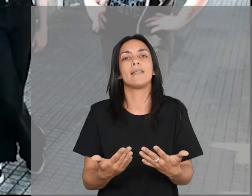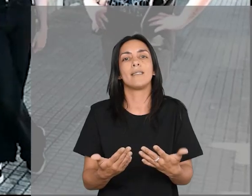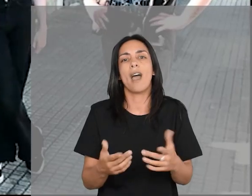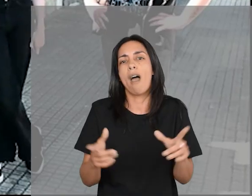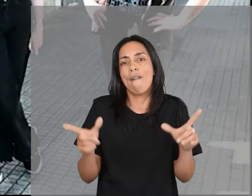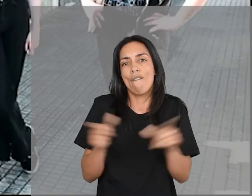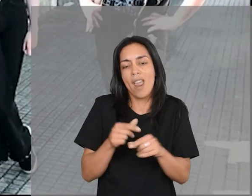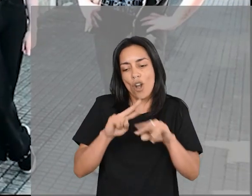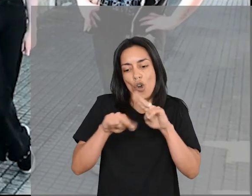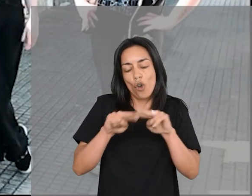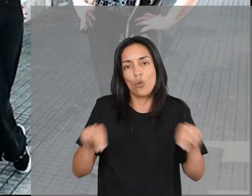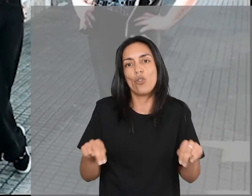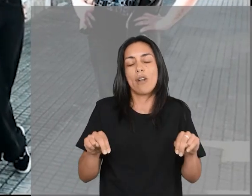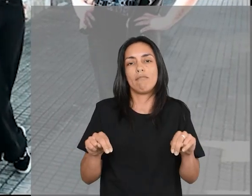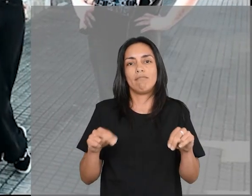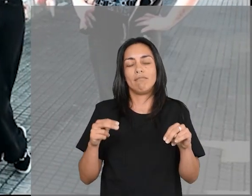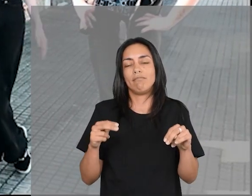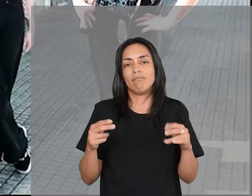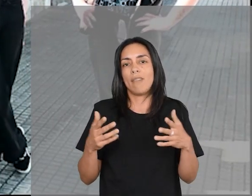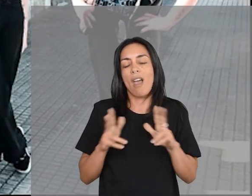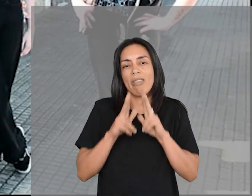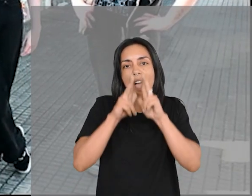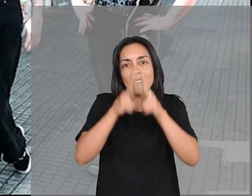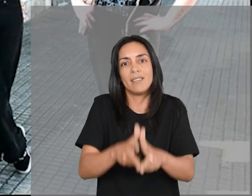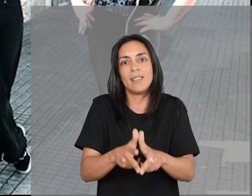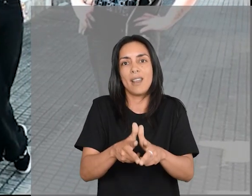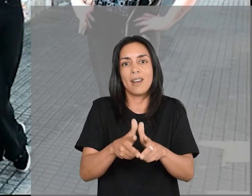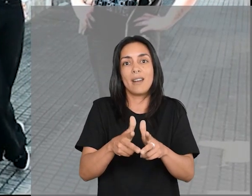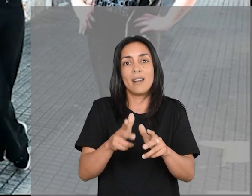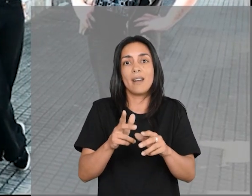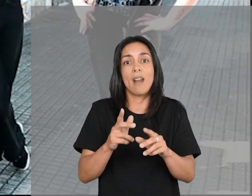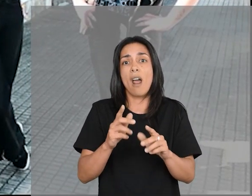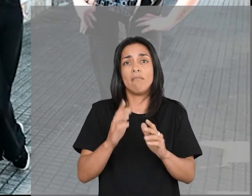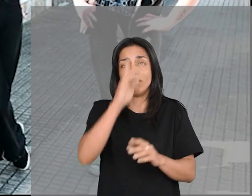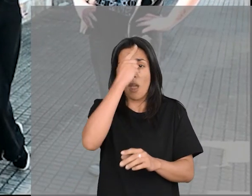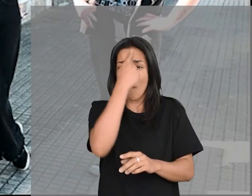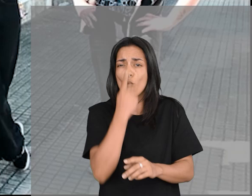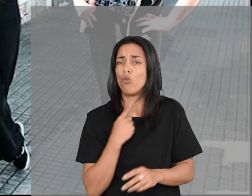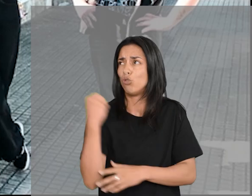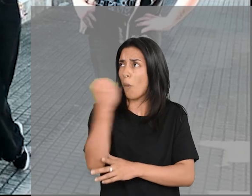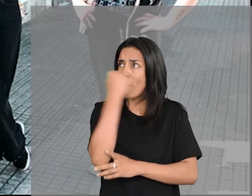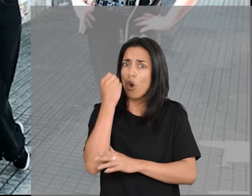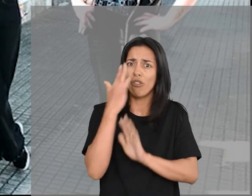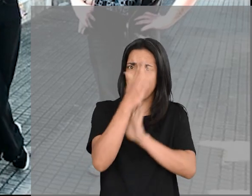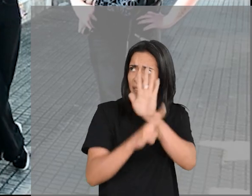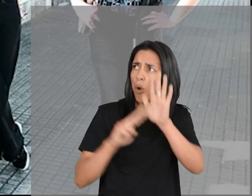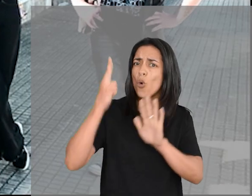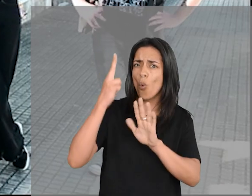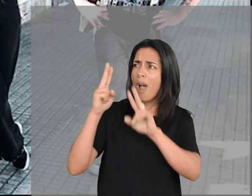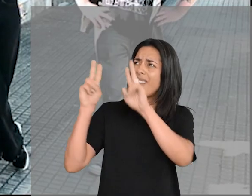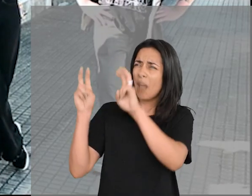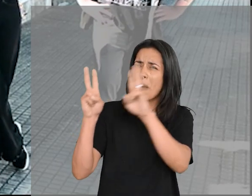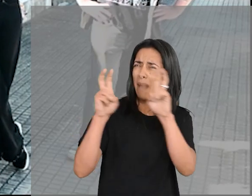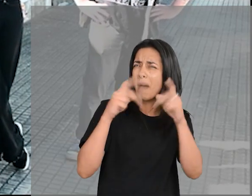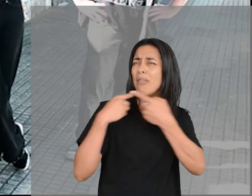conclusión, yo voy a terminarla diciendo que este es un museo muy importante en Uruguay, ya que pasamos por diferentes temáticas como la religión,